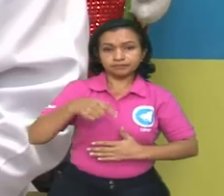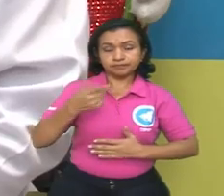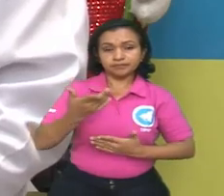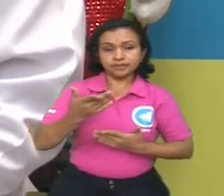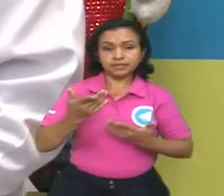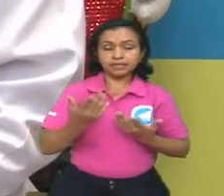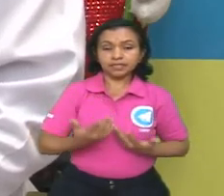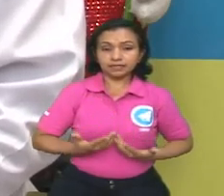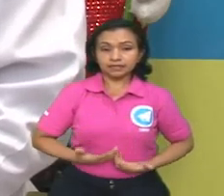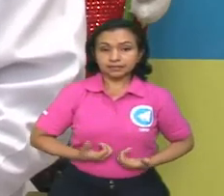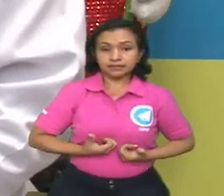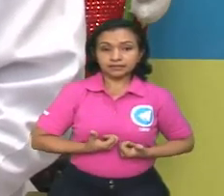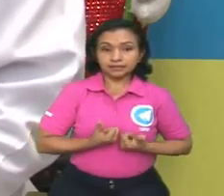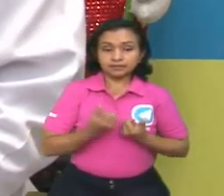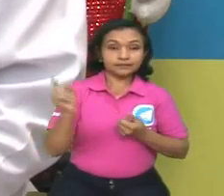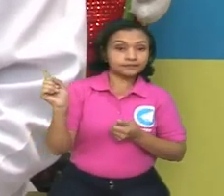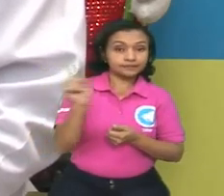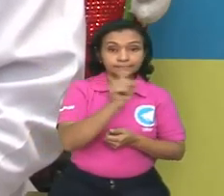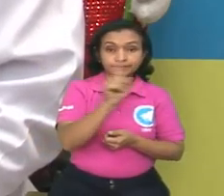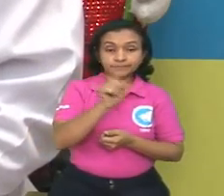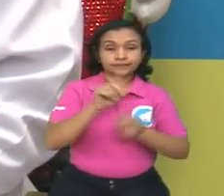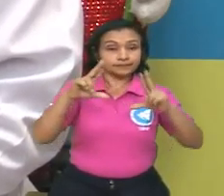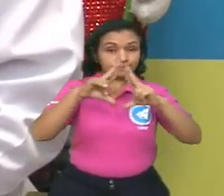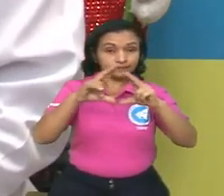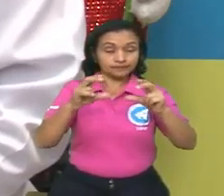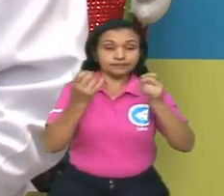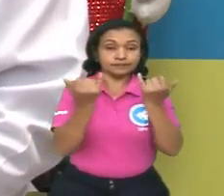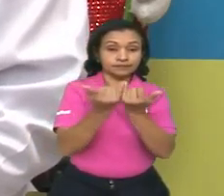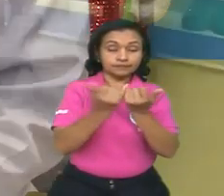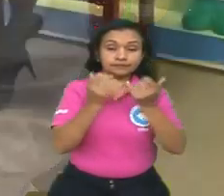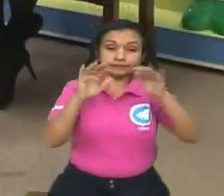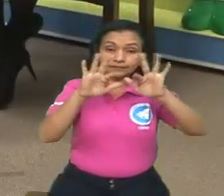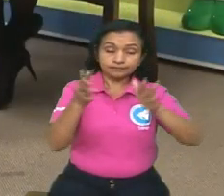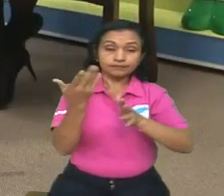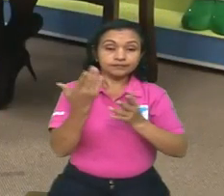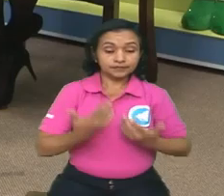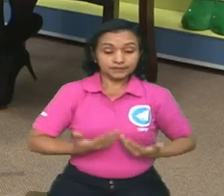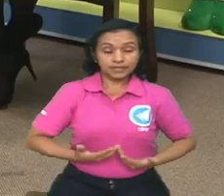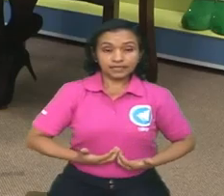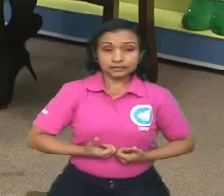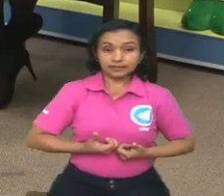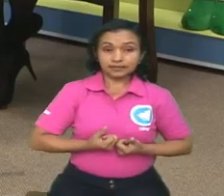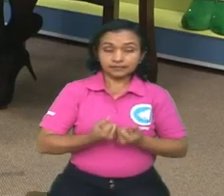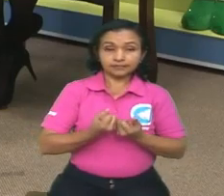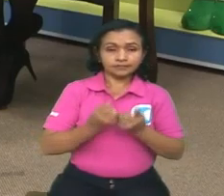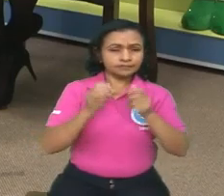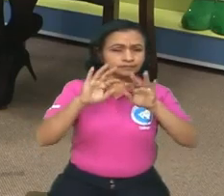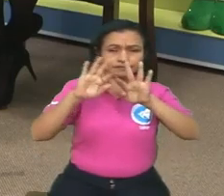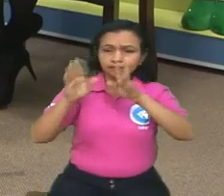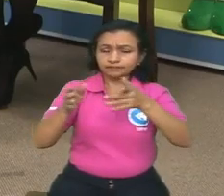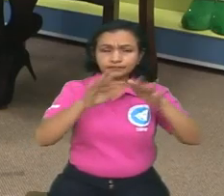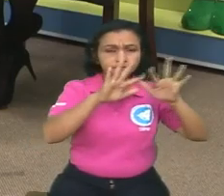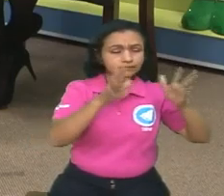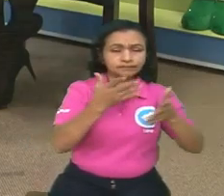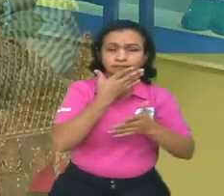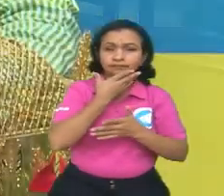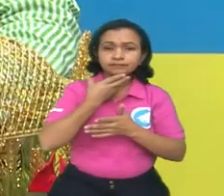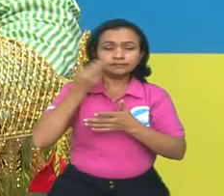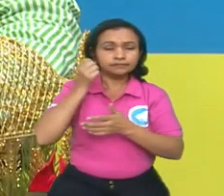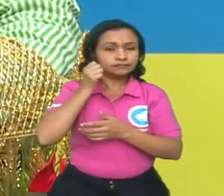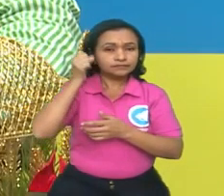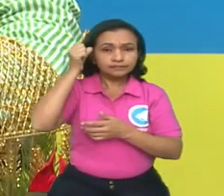eso para que no lleguemos a tener en nuestro país cáncer cervicouterino. Usted me está diciendo que afecta a todas las mujeres, ¿verdad? Jóvenes, adultas. Así